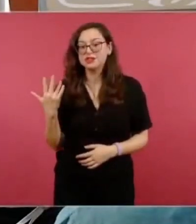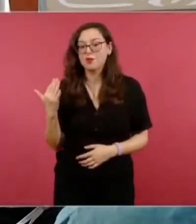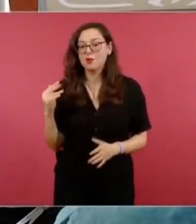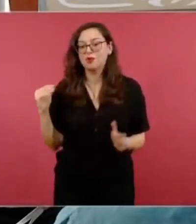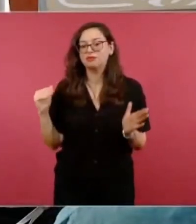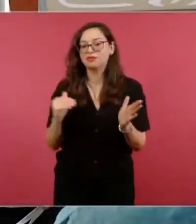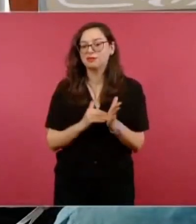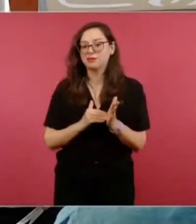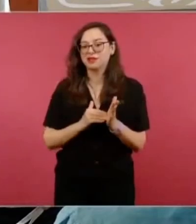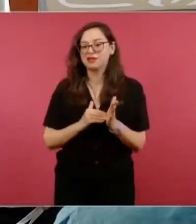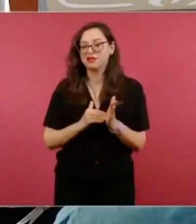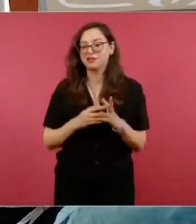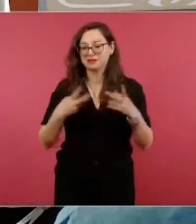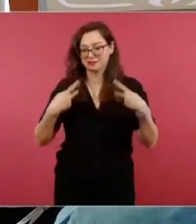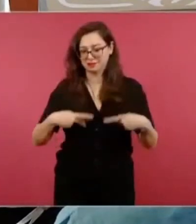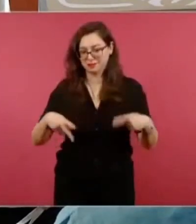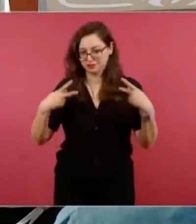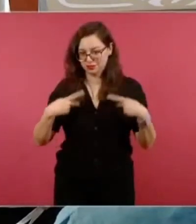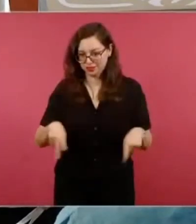máquinas,